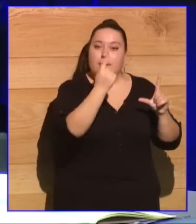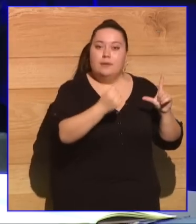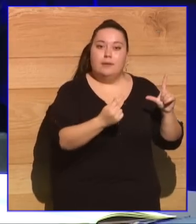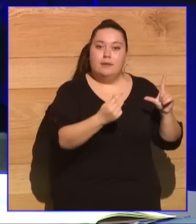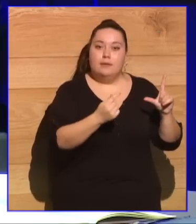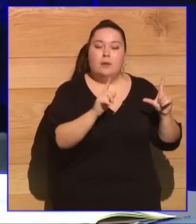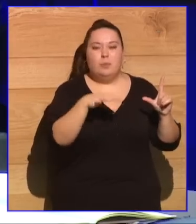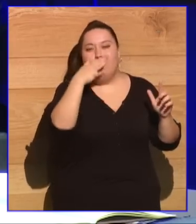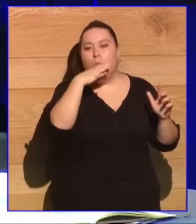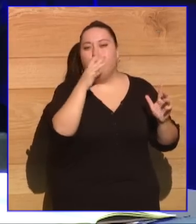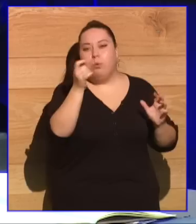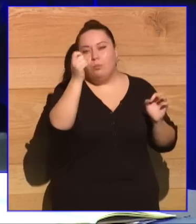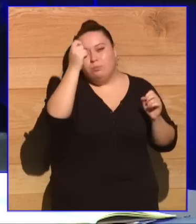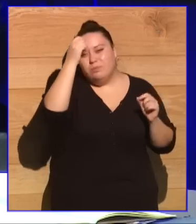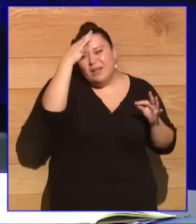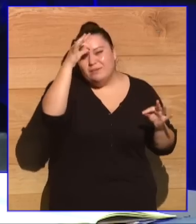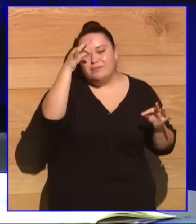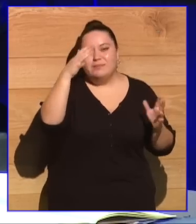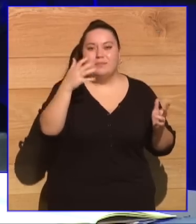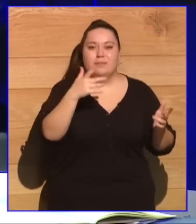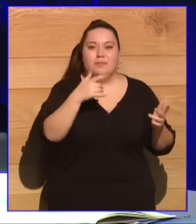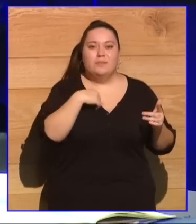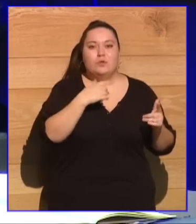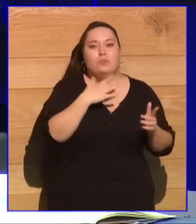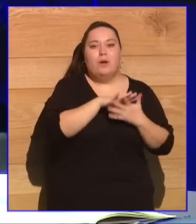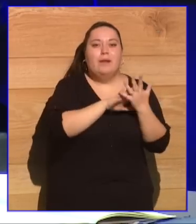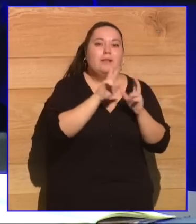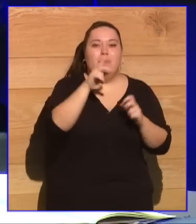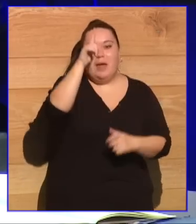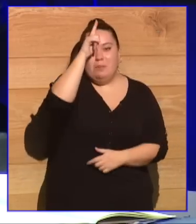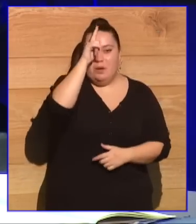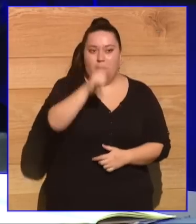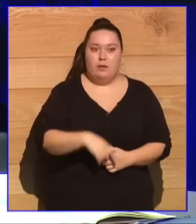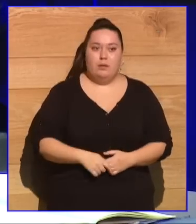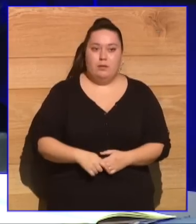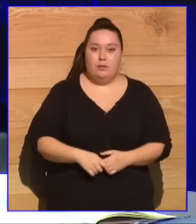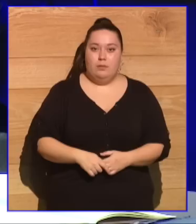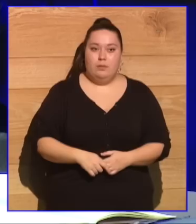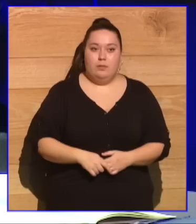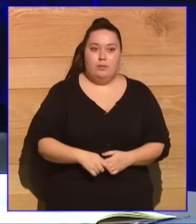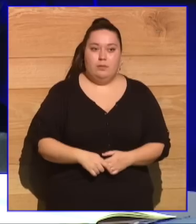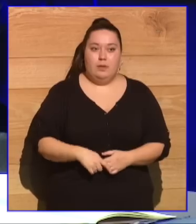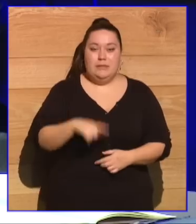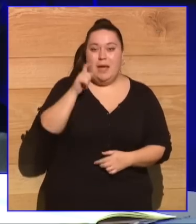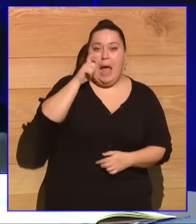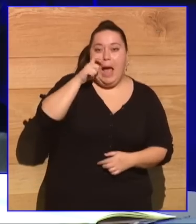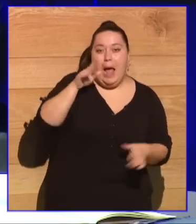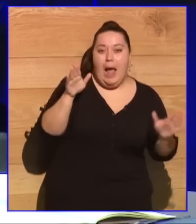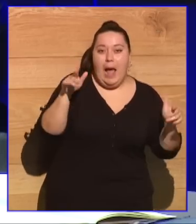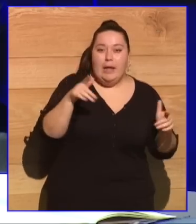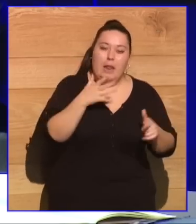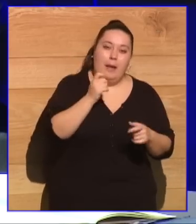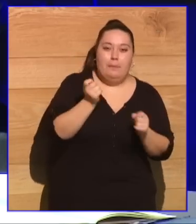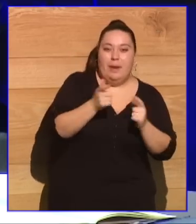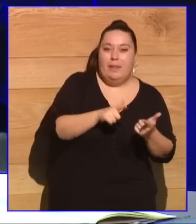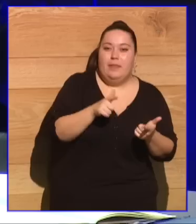bien ingenuo, porque está diciendo, voy a hablar de Alemania. ¿Y sabes qué es Alemania? Esta águila. Esta águila que así como robótica